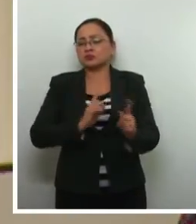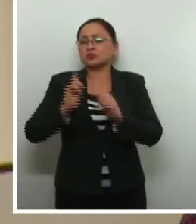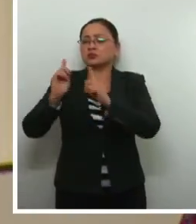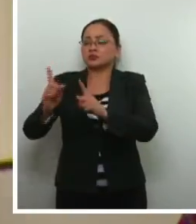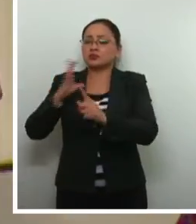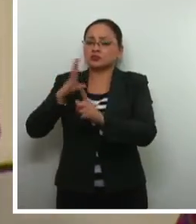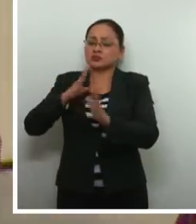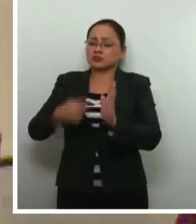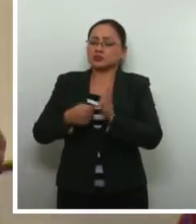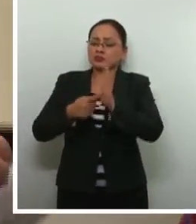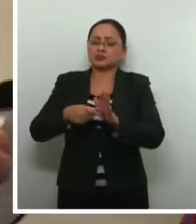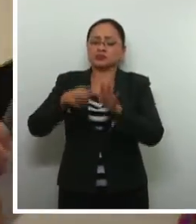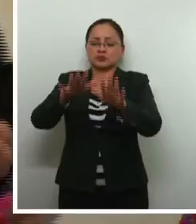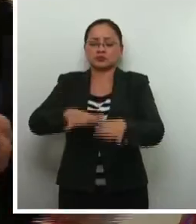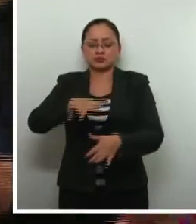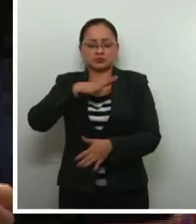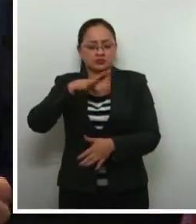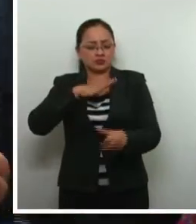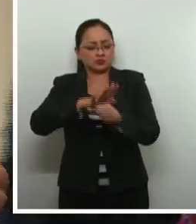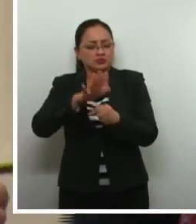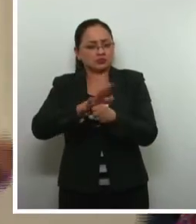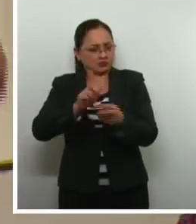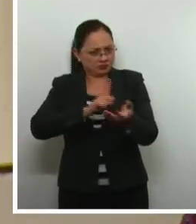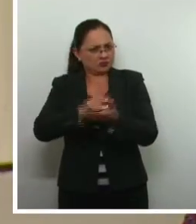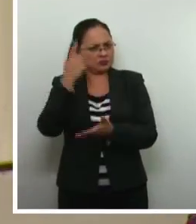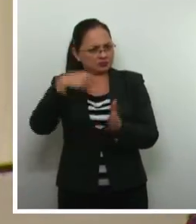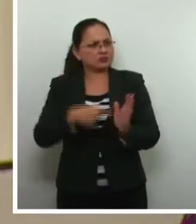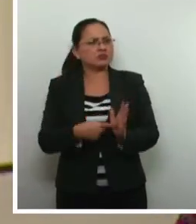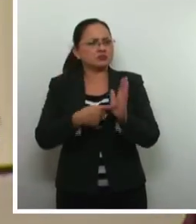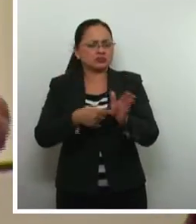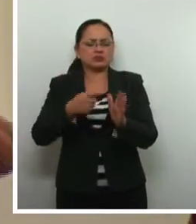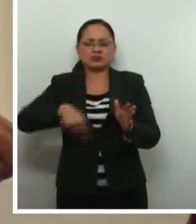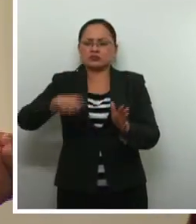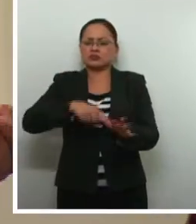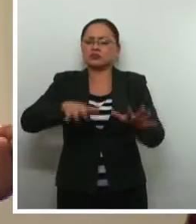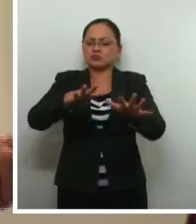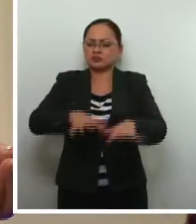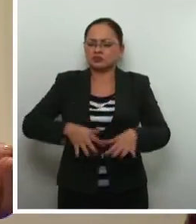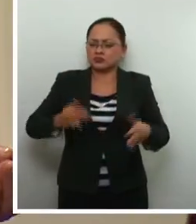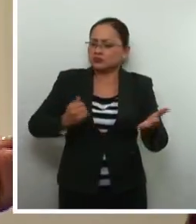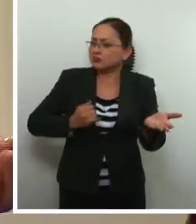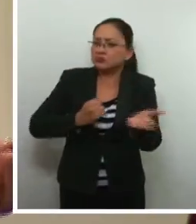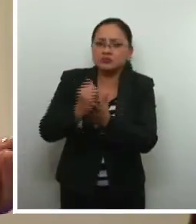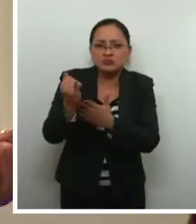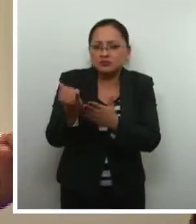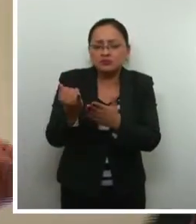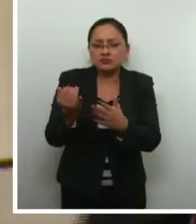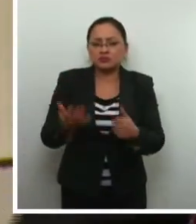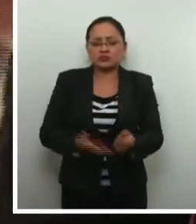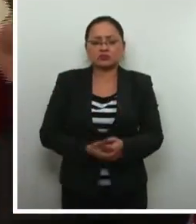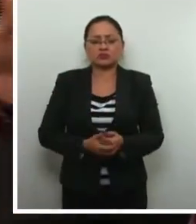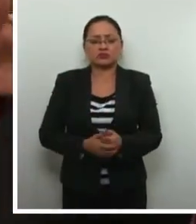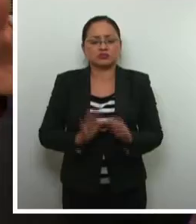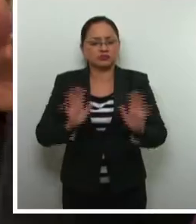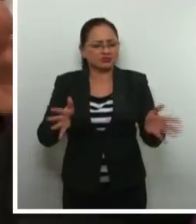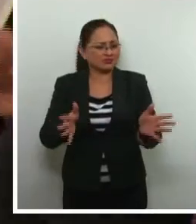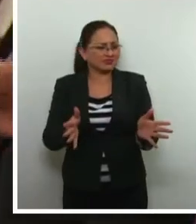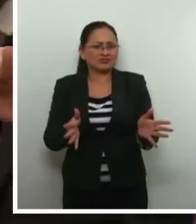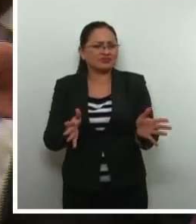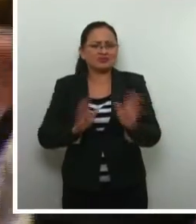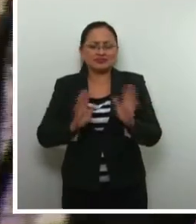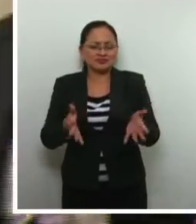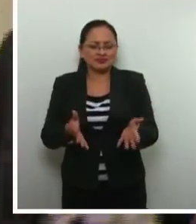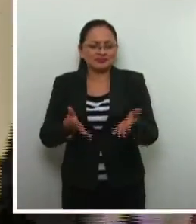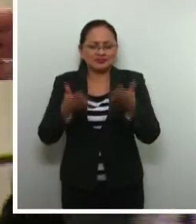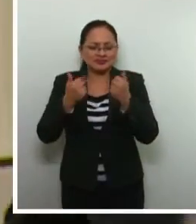presentarlas al Pleno, tenemos todo el derecho de hacerlo y el Pleno es el que toma la última palabra. Y ya, o sea,